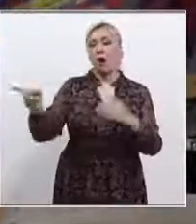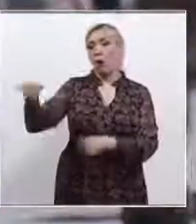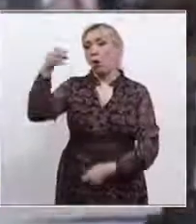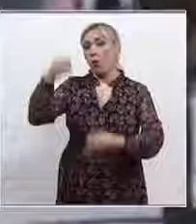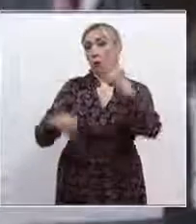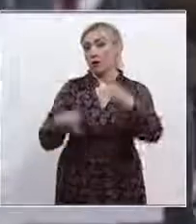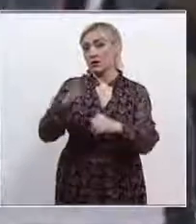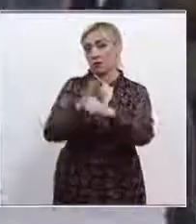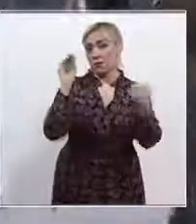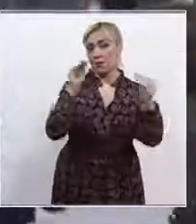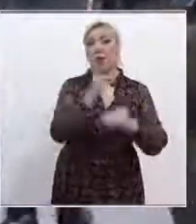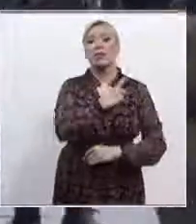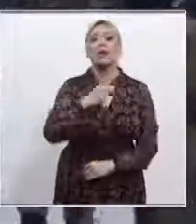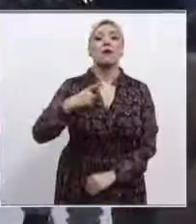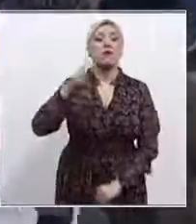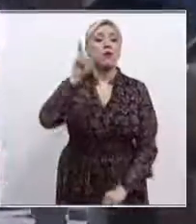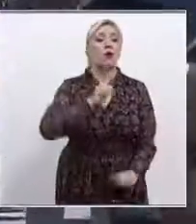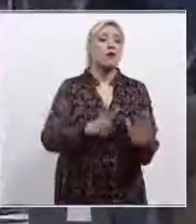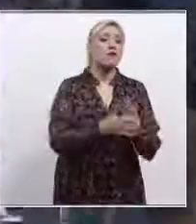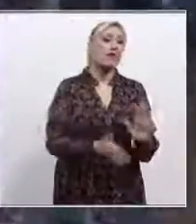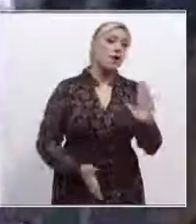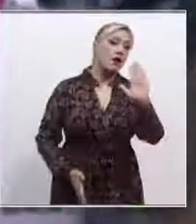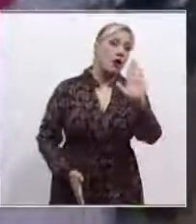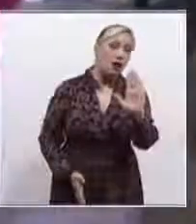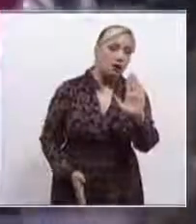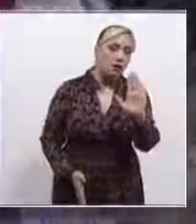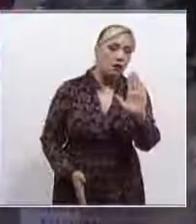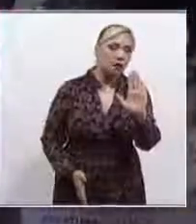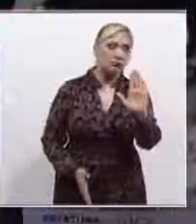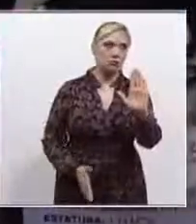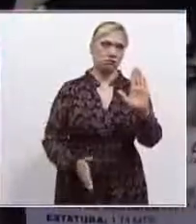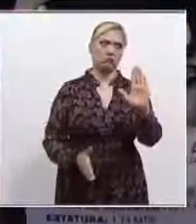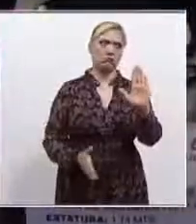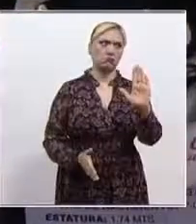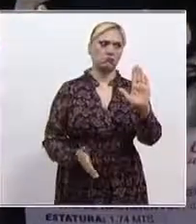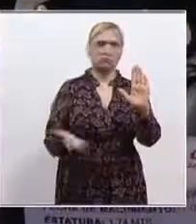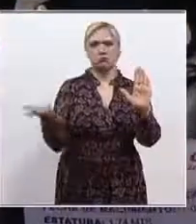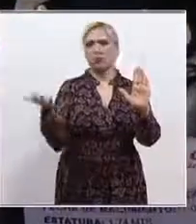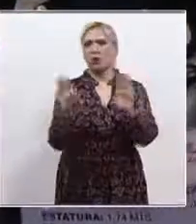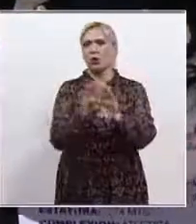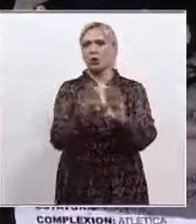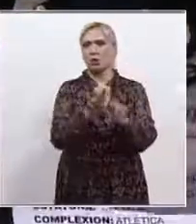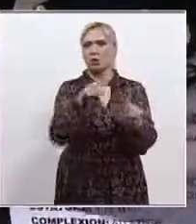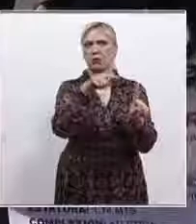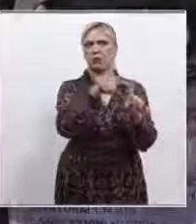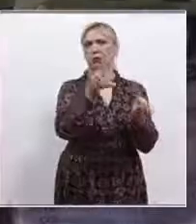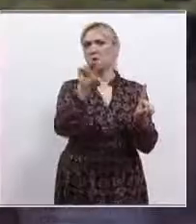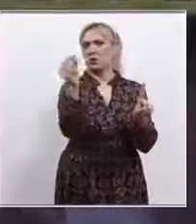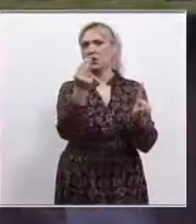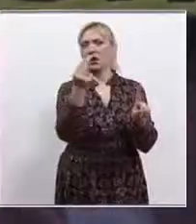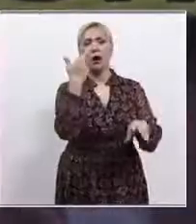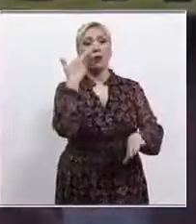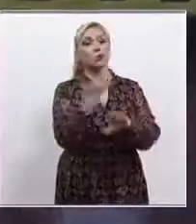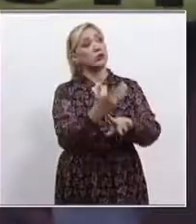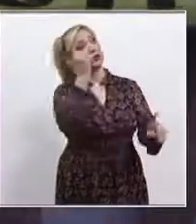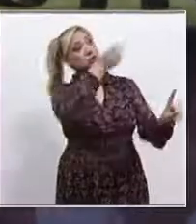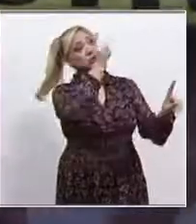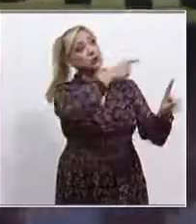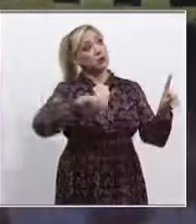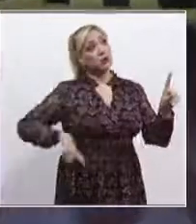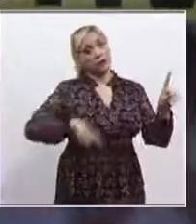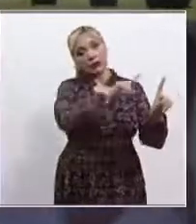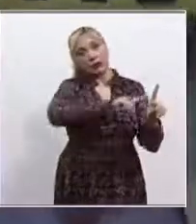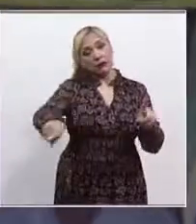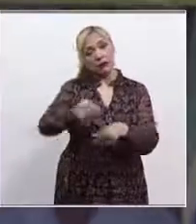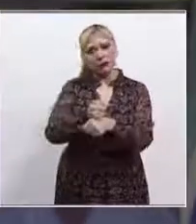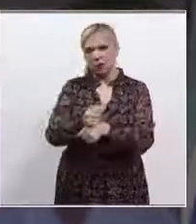debe aplicar un estándar de prueba atenuando, por lo que no es necesario acreditar primero la responsabilidad de los servidores públicos y también